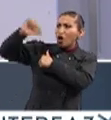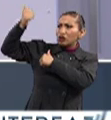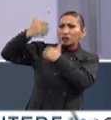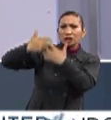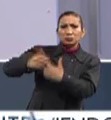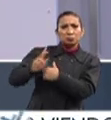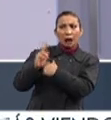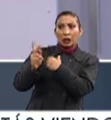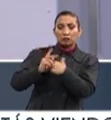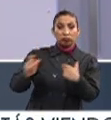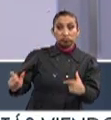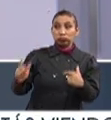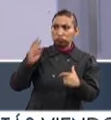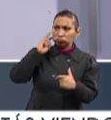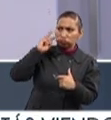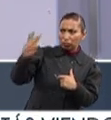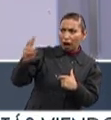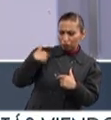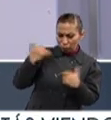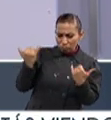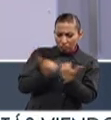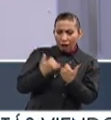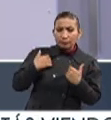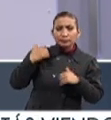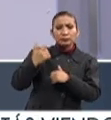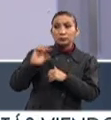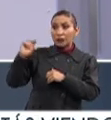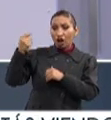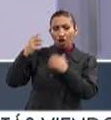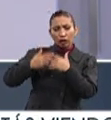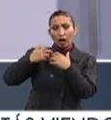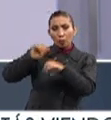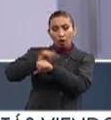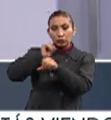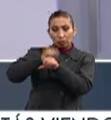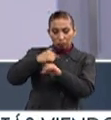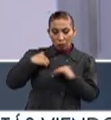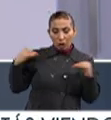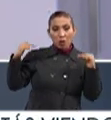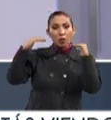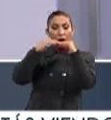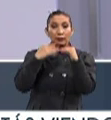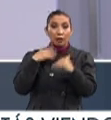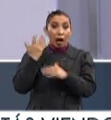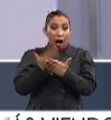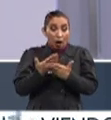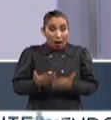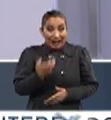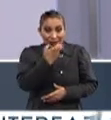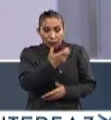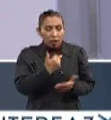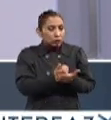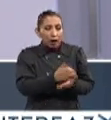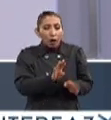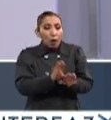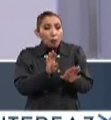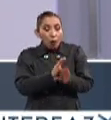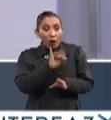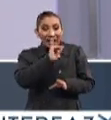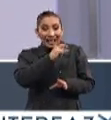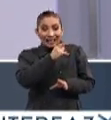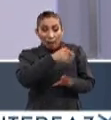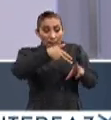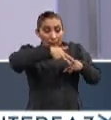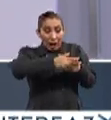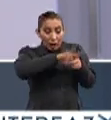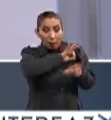grandes países que están haciendo tecnología en el aspecto automotriz. La ventaja de esto es de que no solamente ingenieros